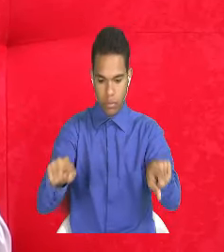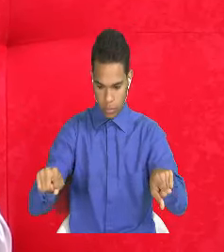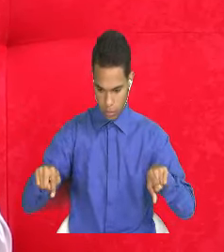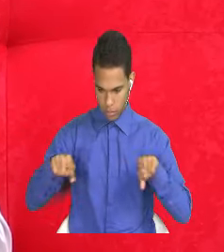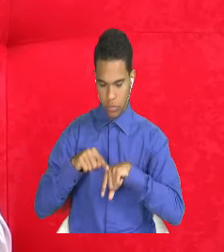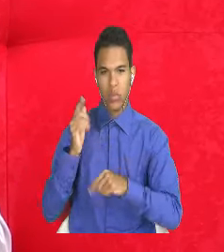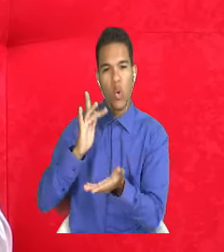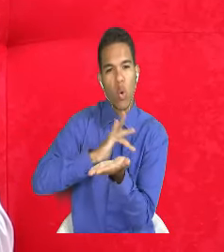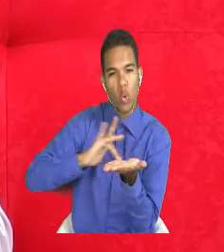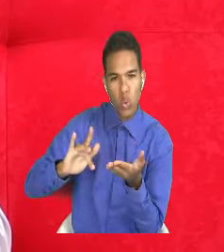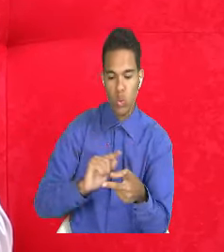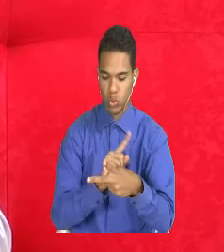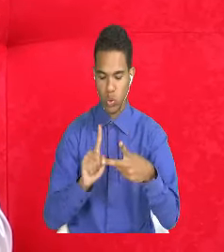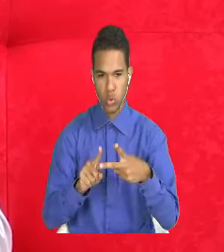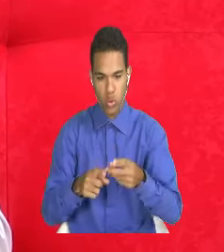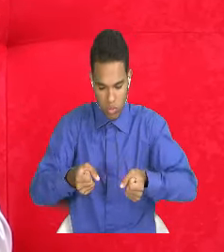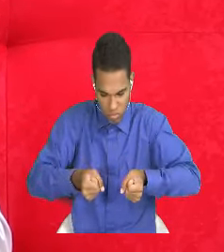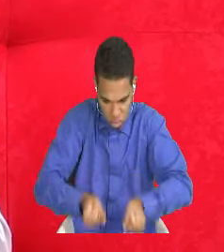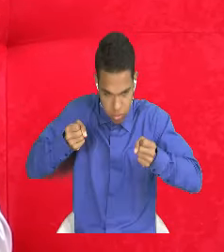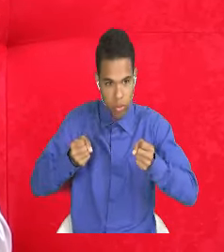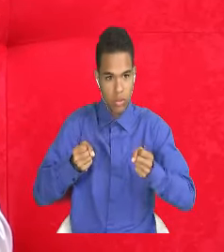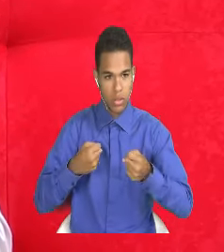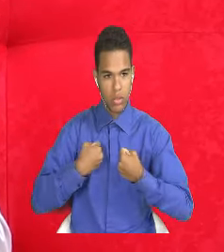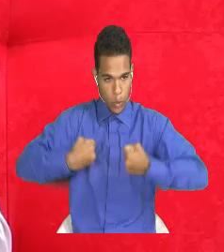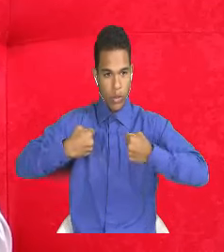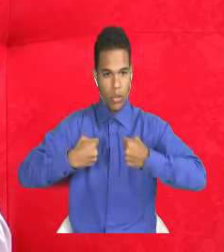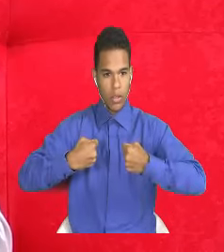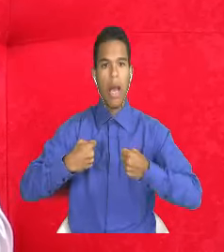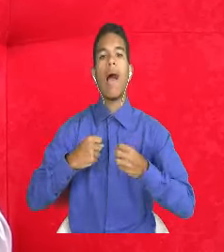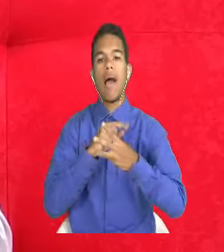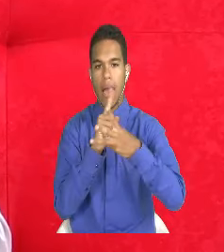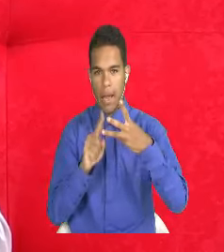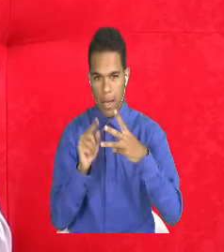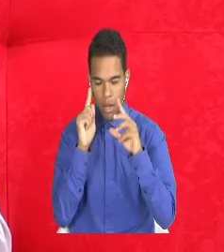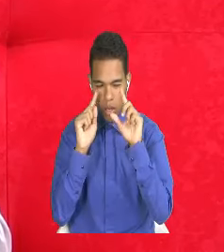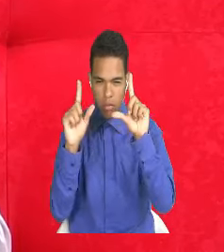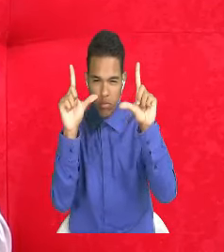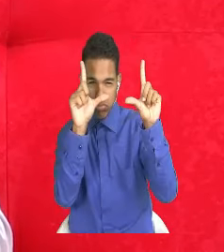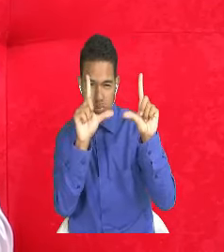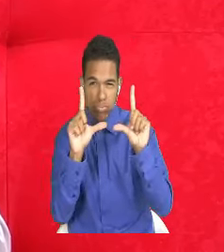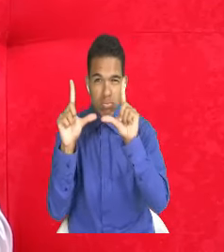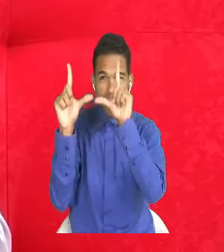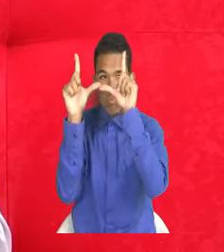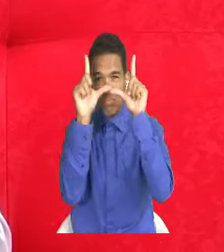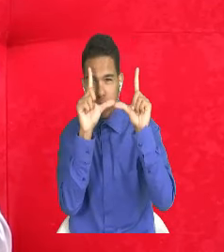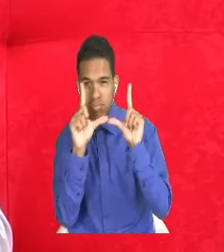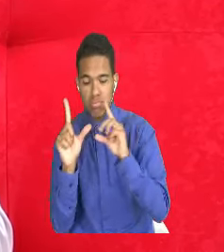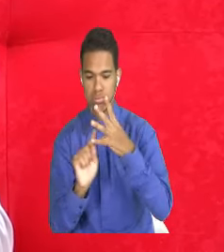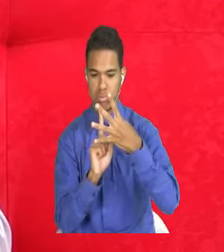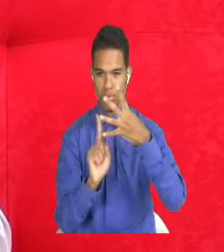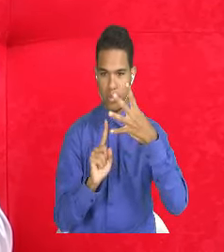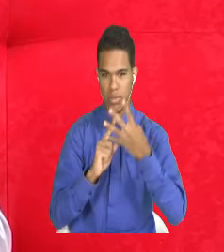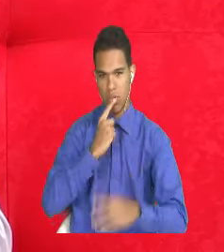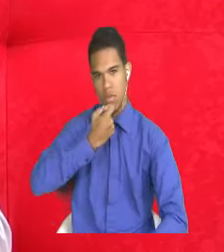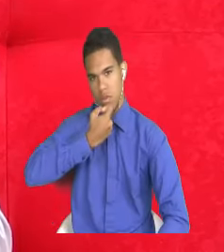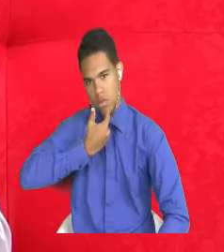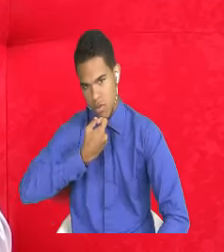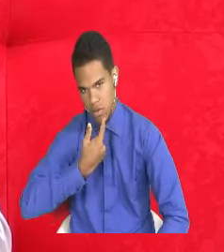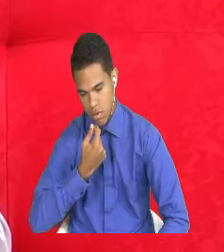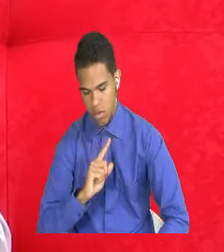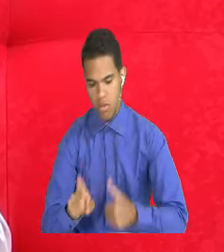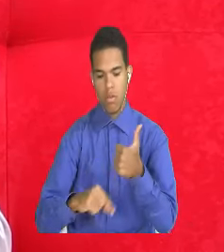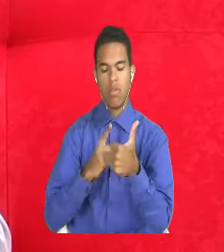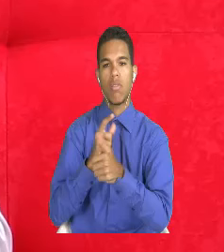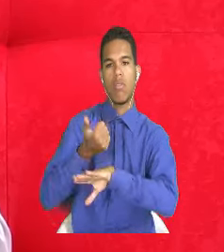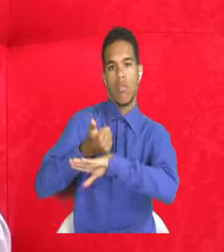sala de procedimientos y todos los servicios conexos, rayos X, laboratorio clínico, farmacia, pero también